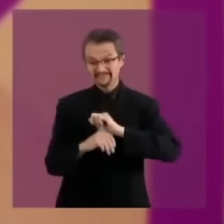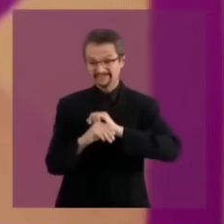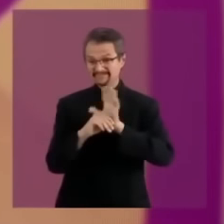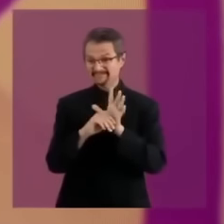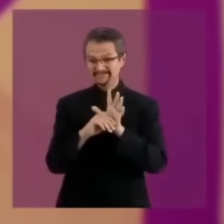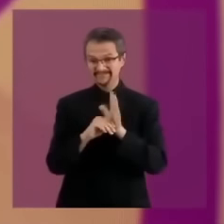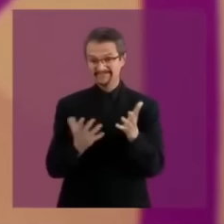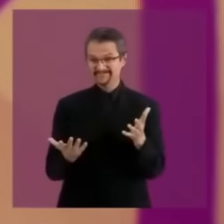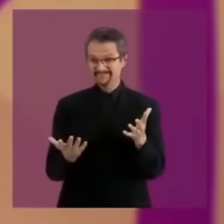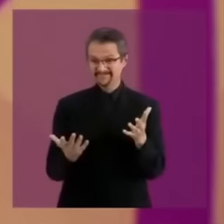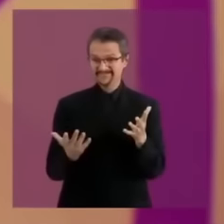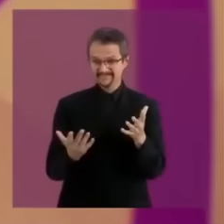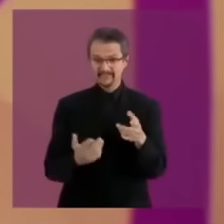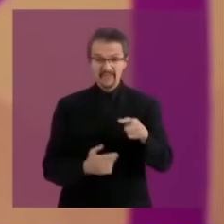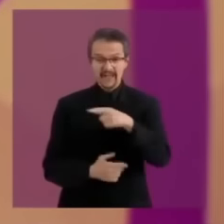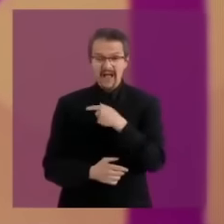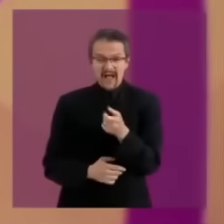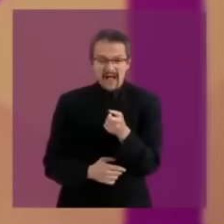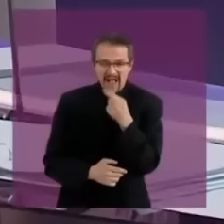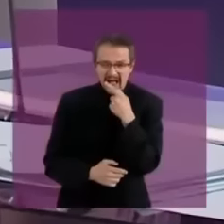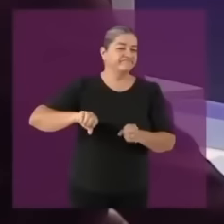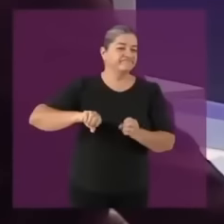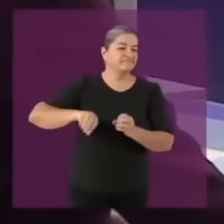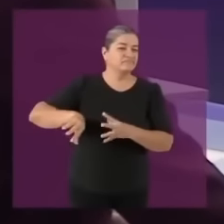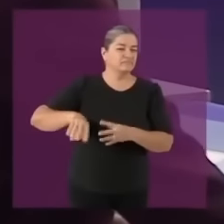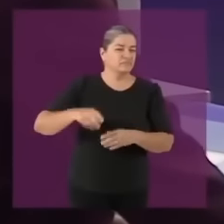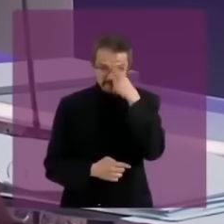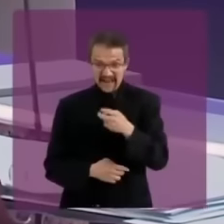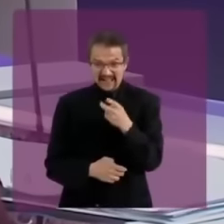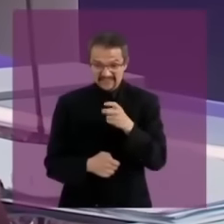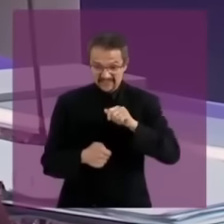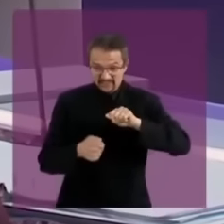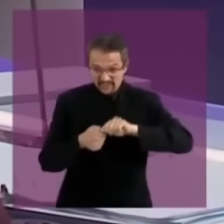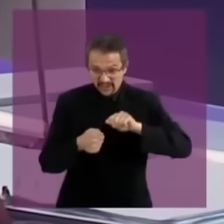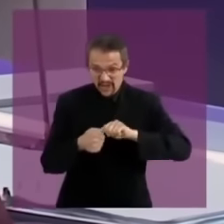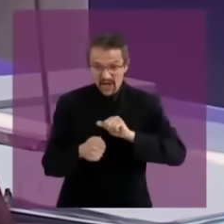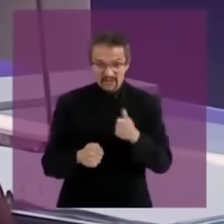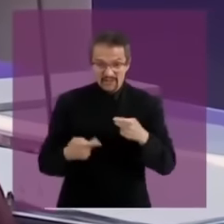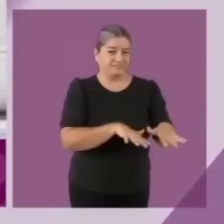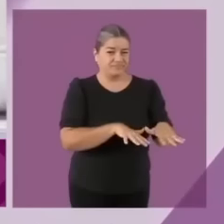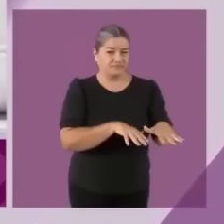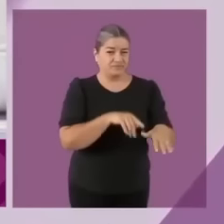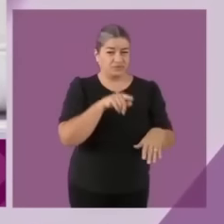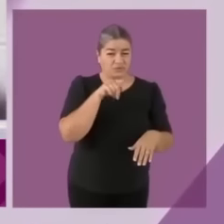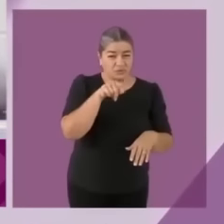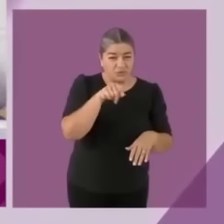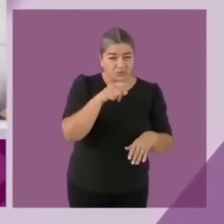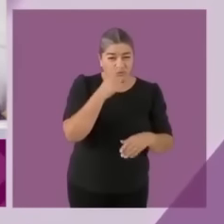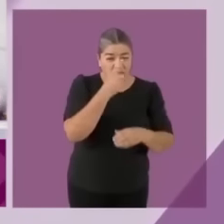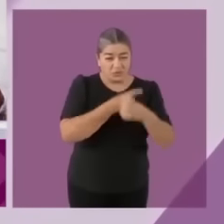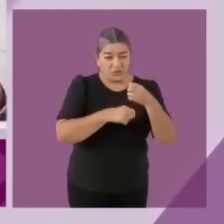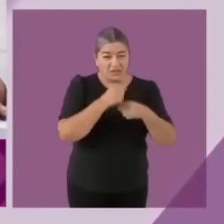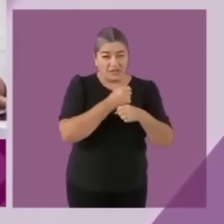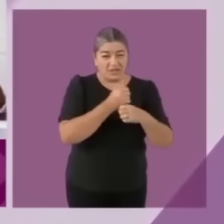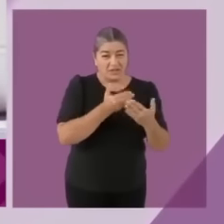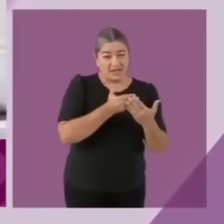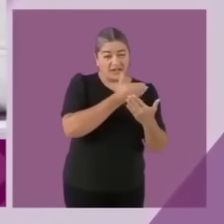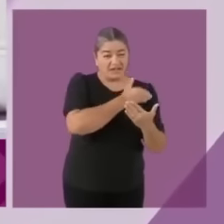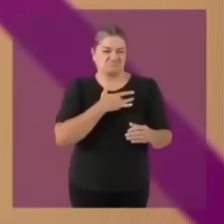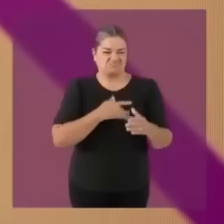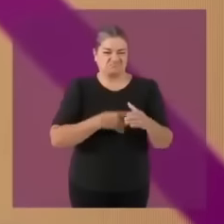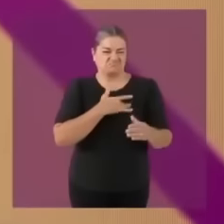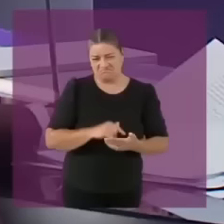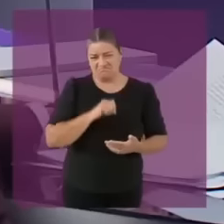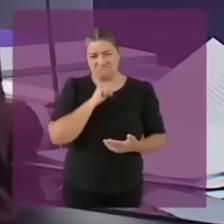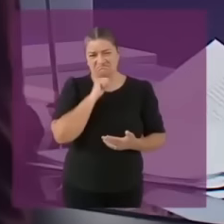un medicamento para piojos a los niños con cáncer. Cuando no tienen pelo, insisto, eres una pendeja